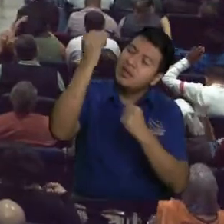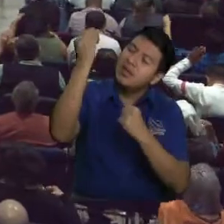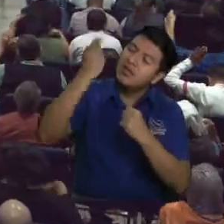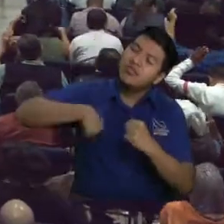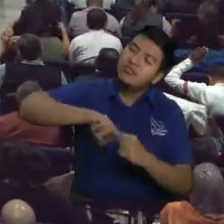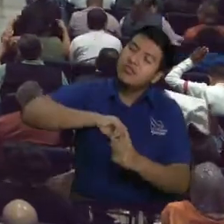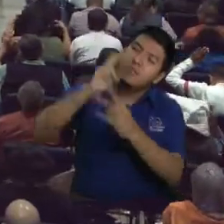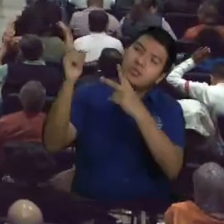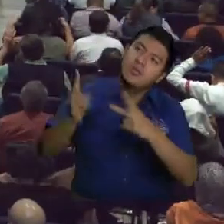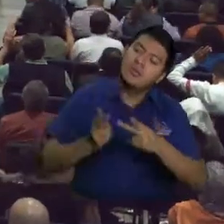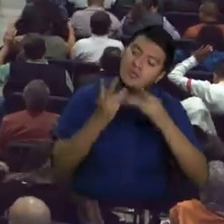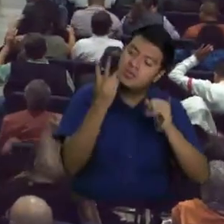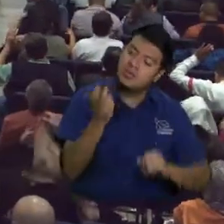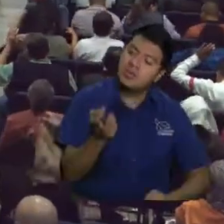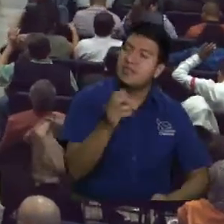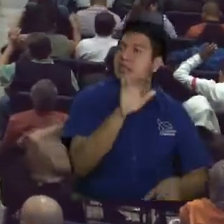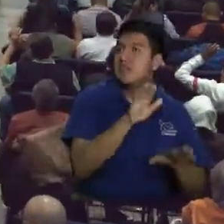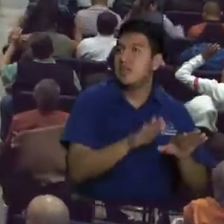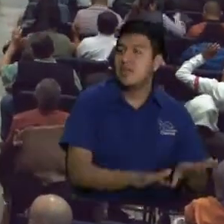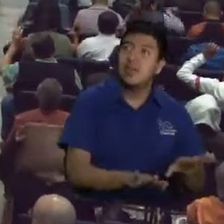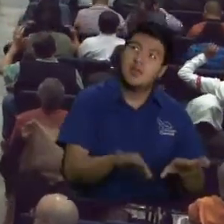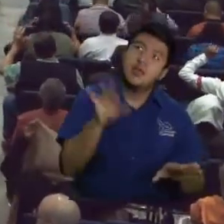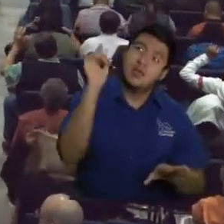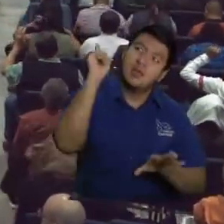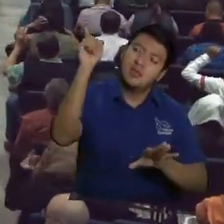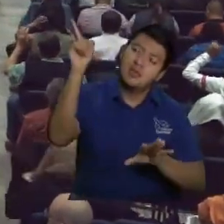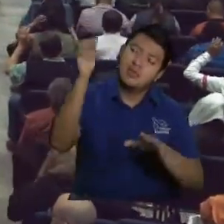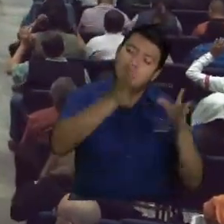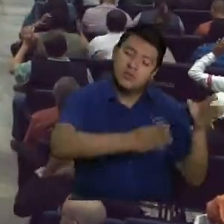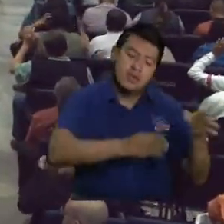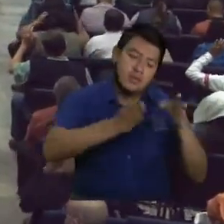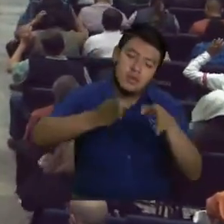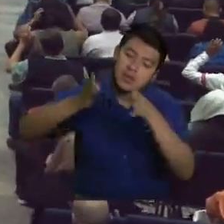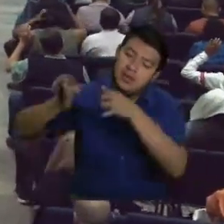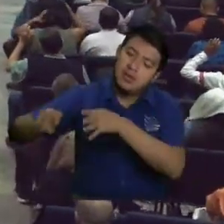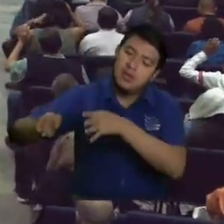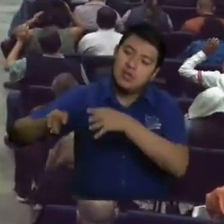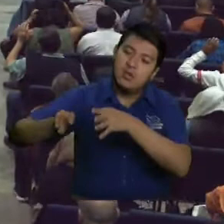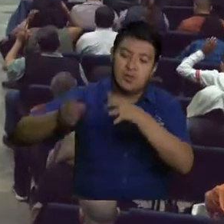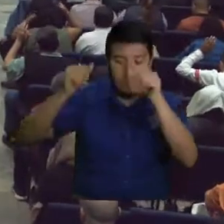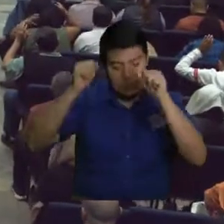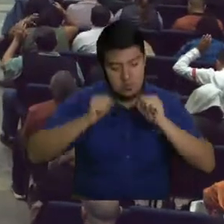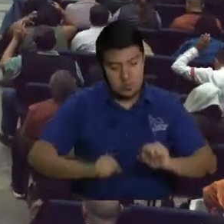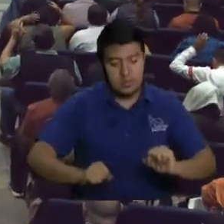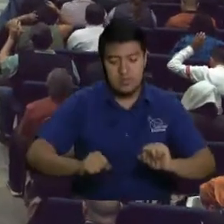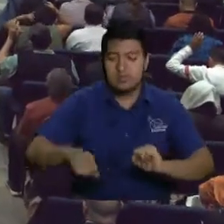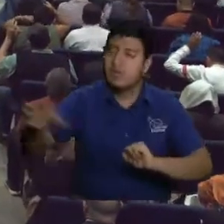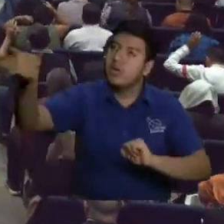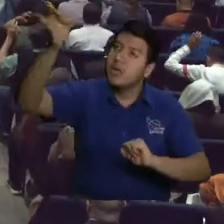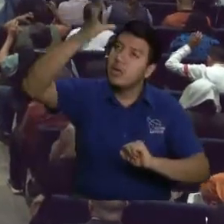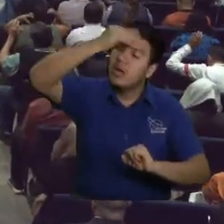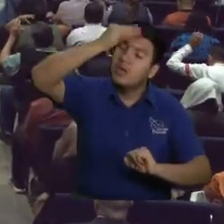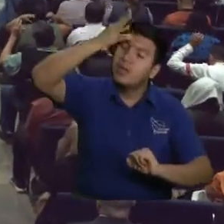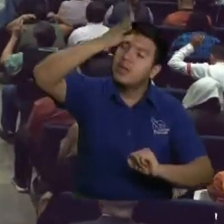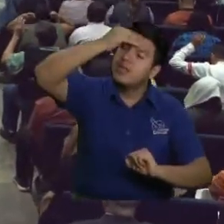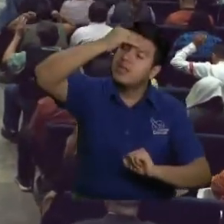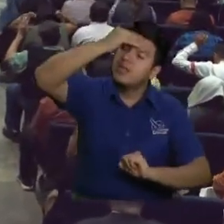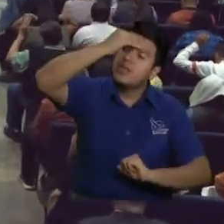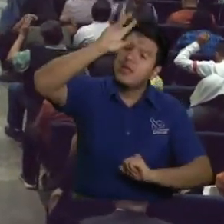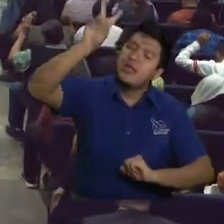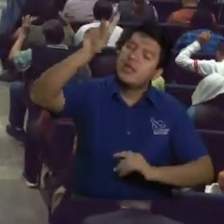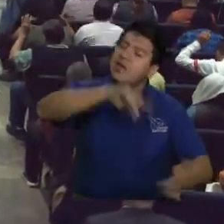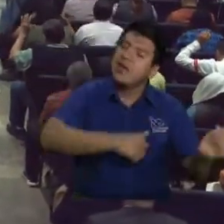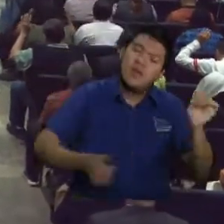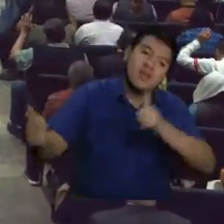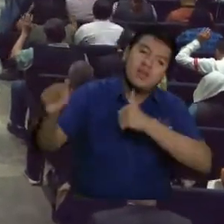casa tuya, Señor, la cual tú has provisto para que podamos ensalzar, loar, alabar,